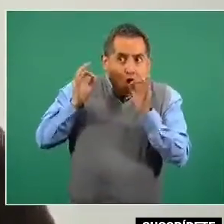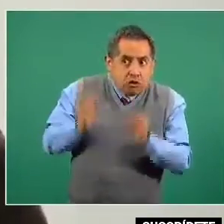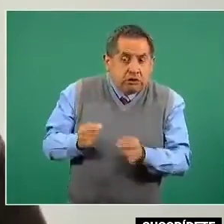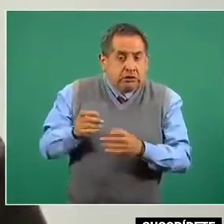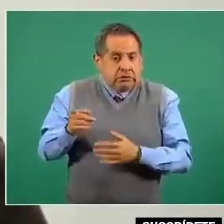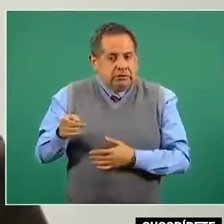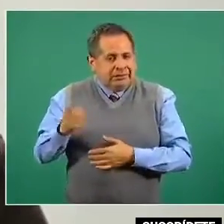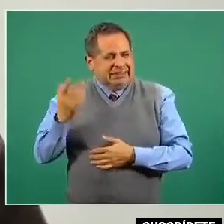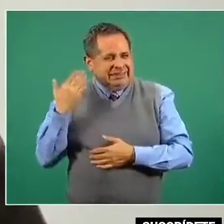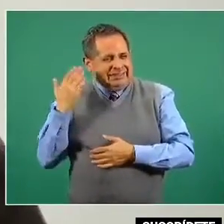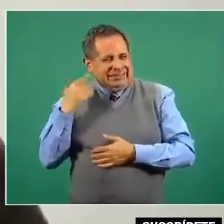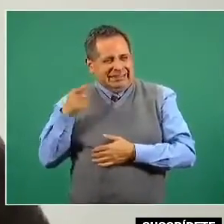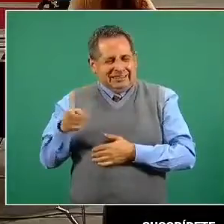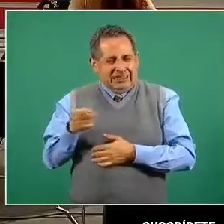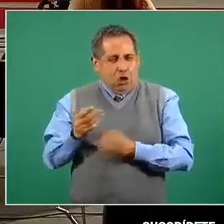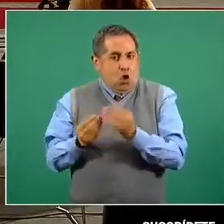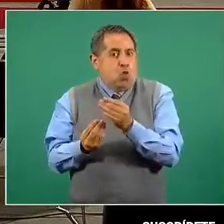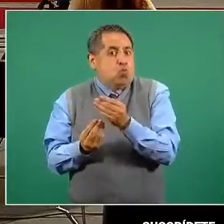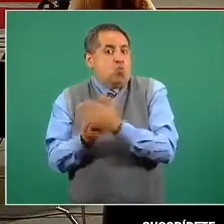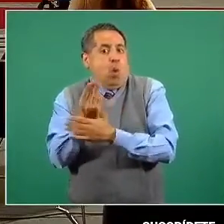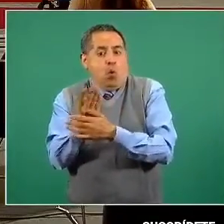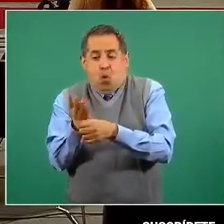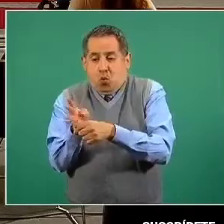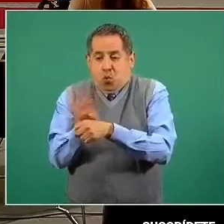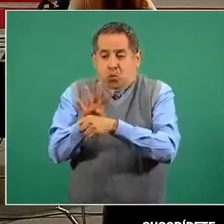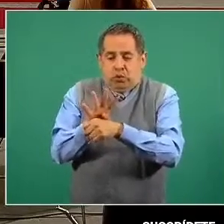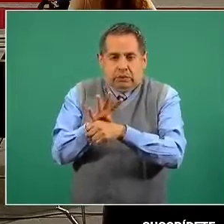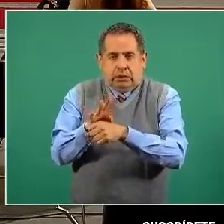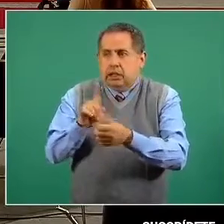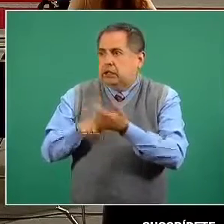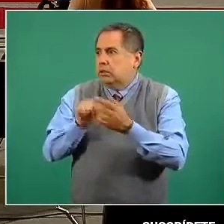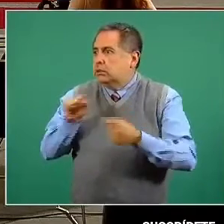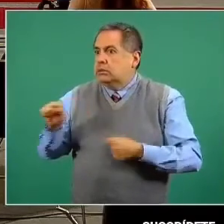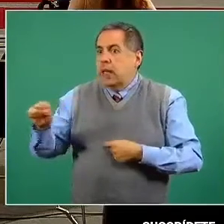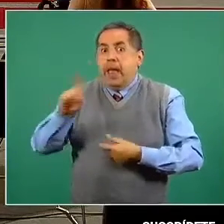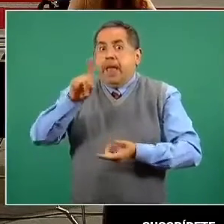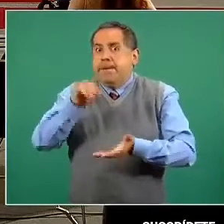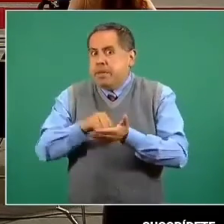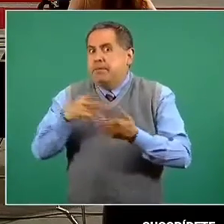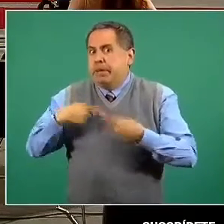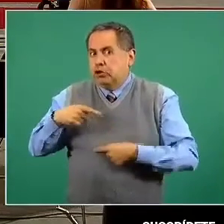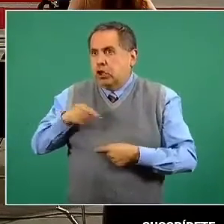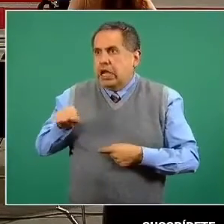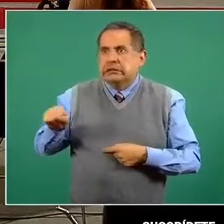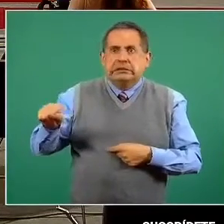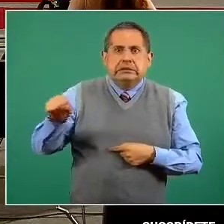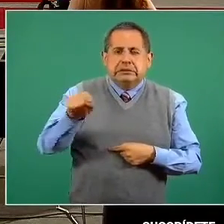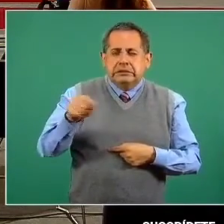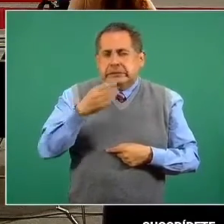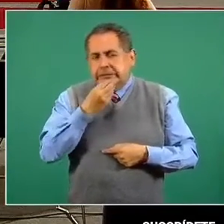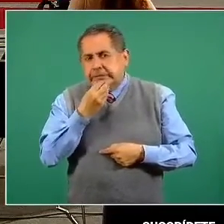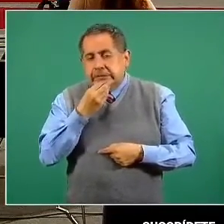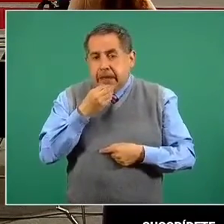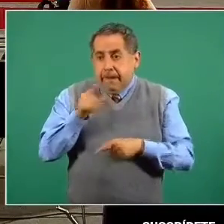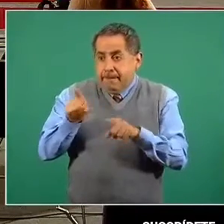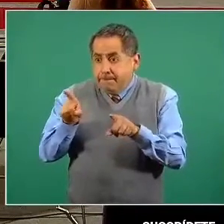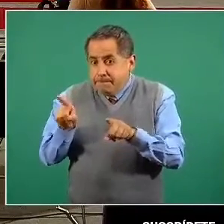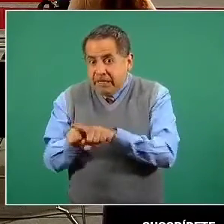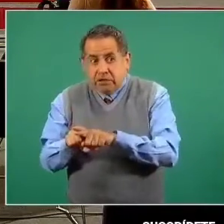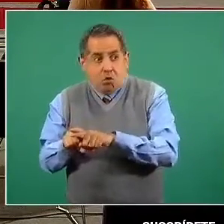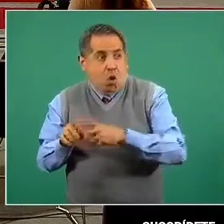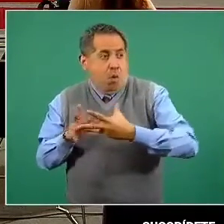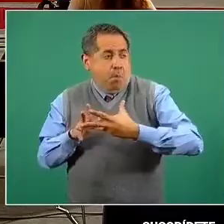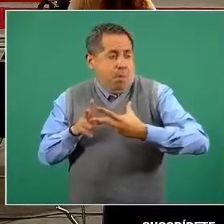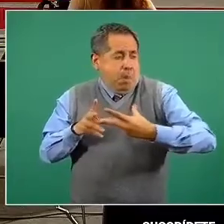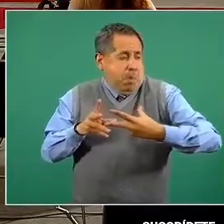esto que se observó en este grupo de 1,000 personas puede significar lo mismo para grupos más grandes o